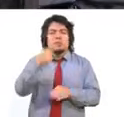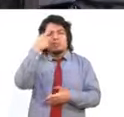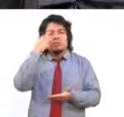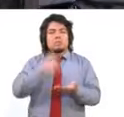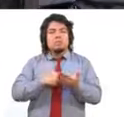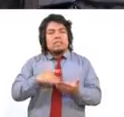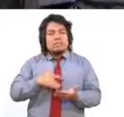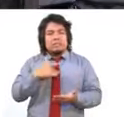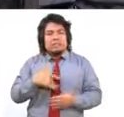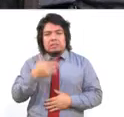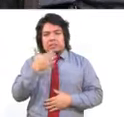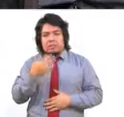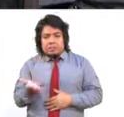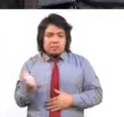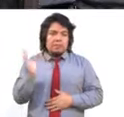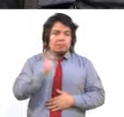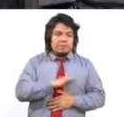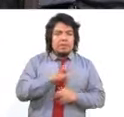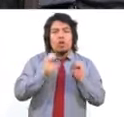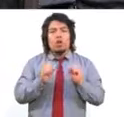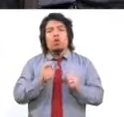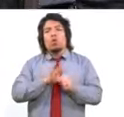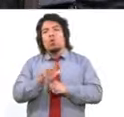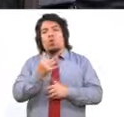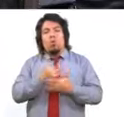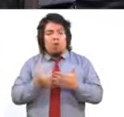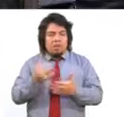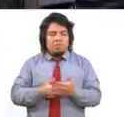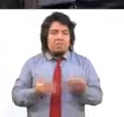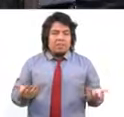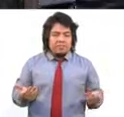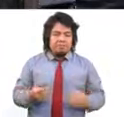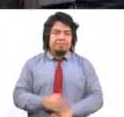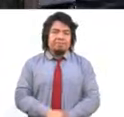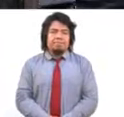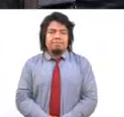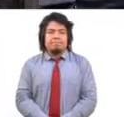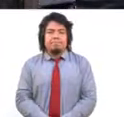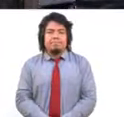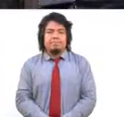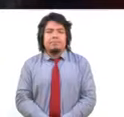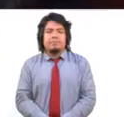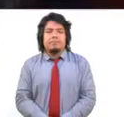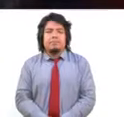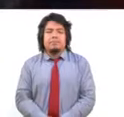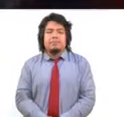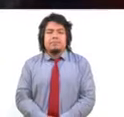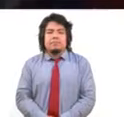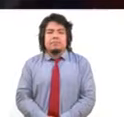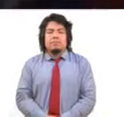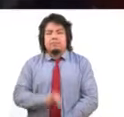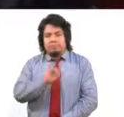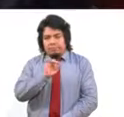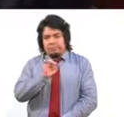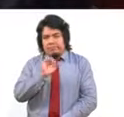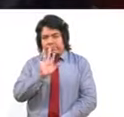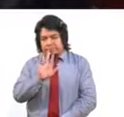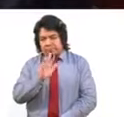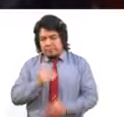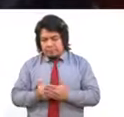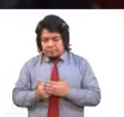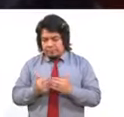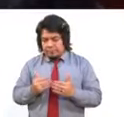resultados obtenidos y cuáles son los pendientes a casi tres años de esta declaratoria? Sí, antes de eso quisiera decir, pues